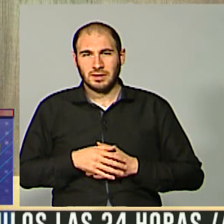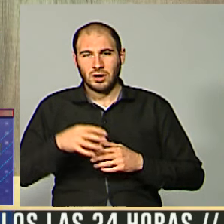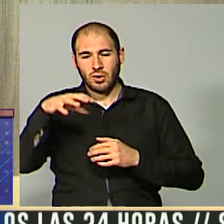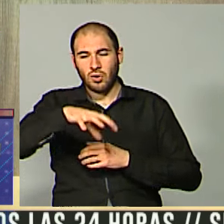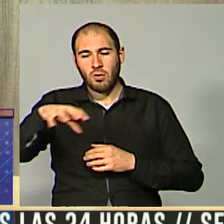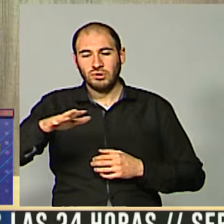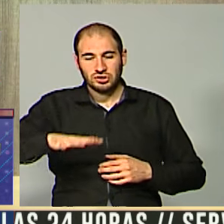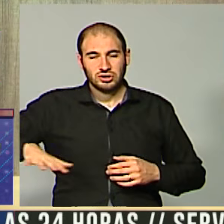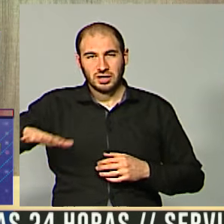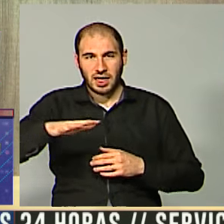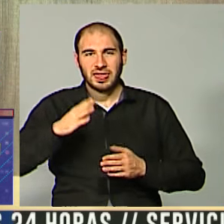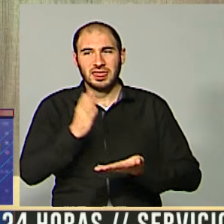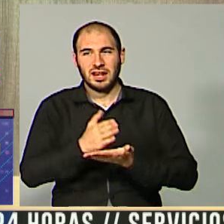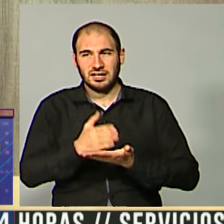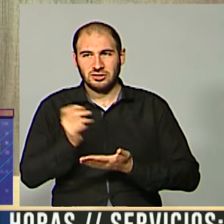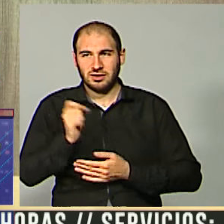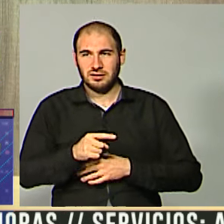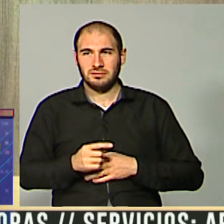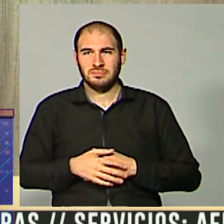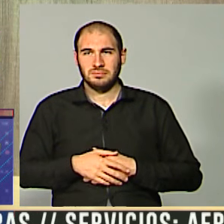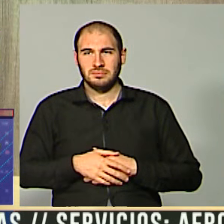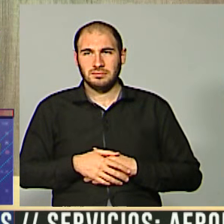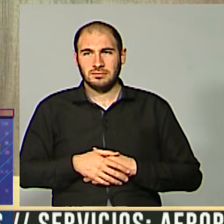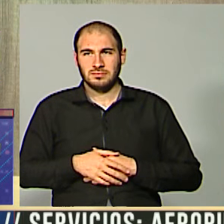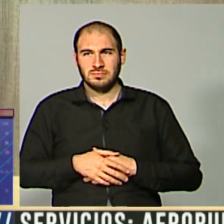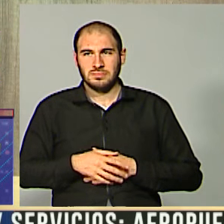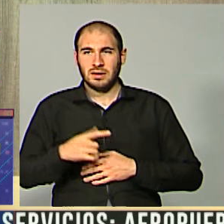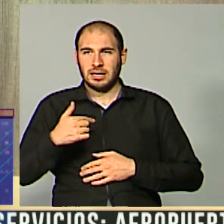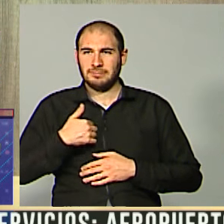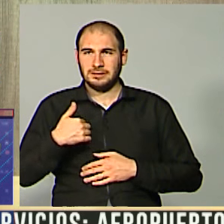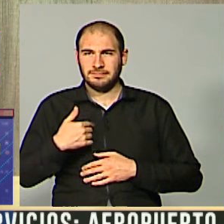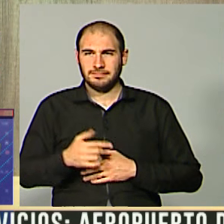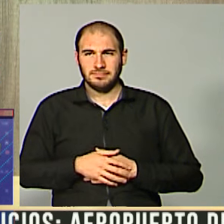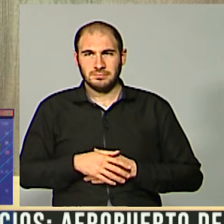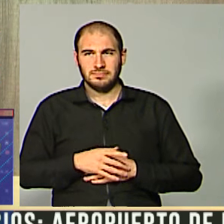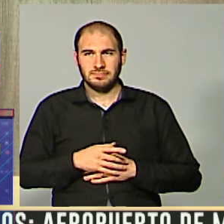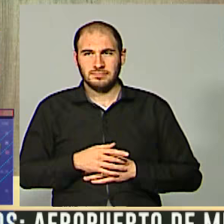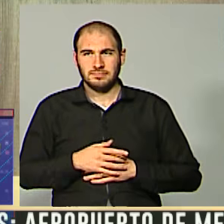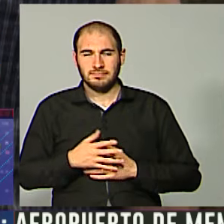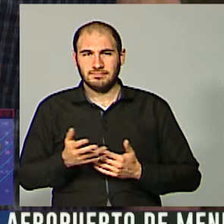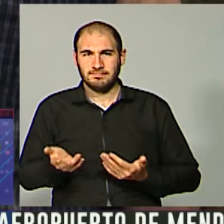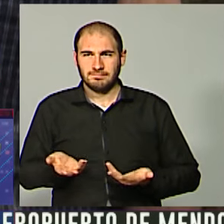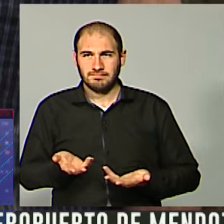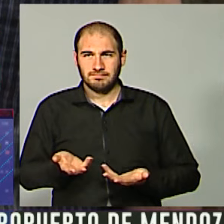sectores de la sociedad por sus derechos. Entonces a mí me hizo